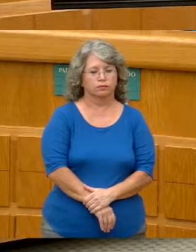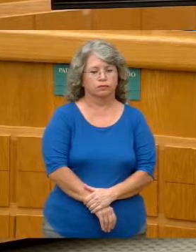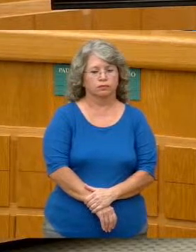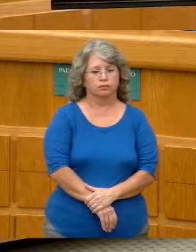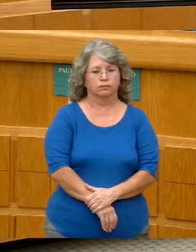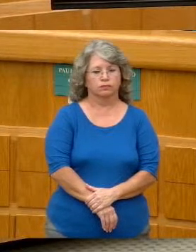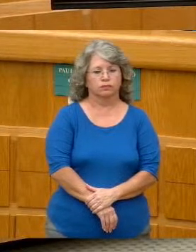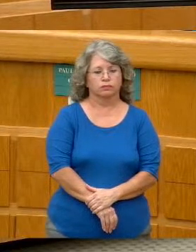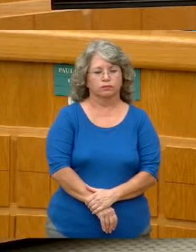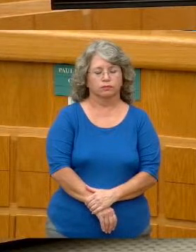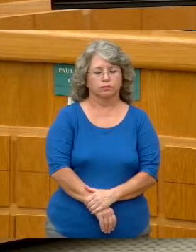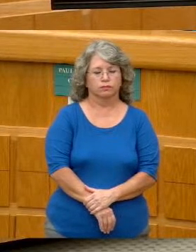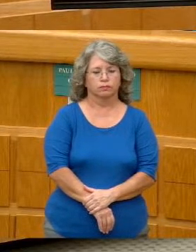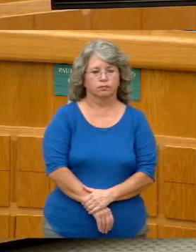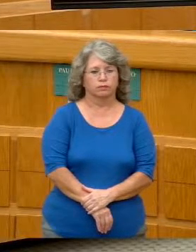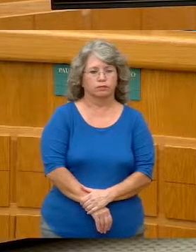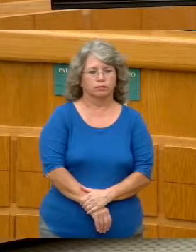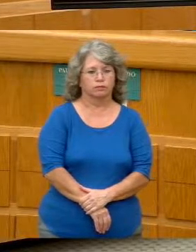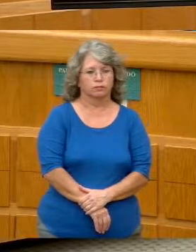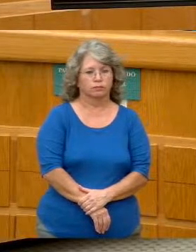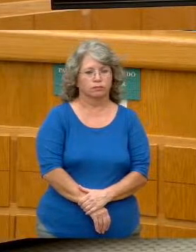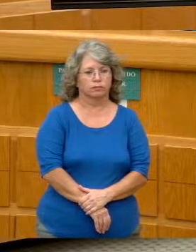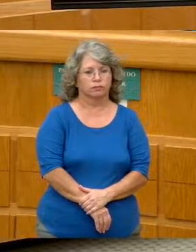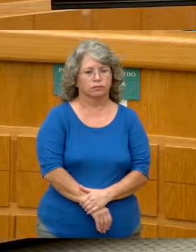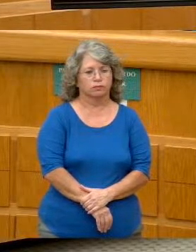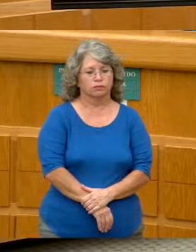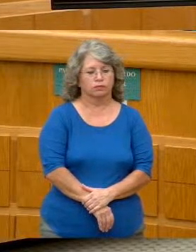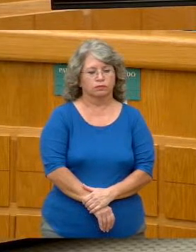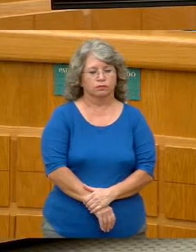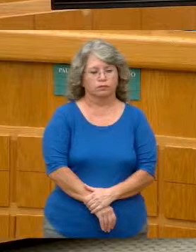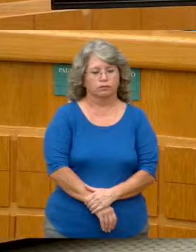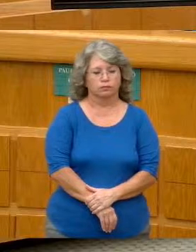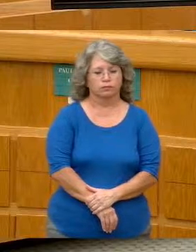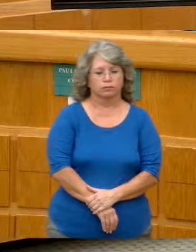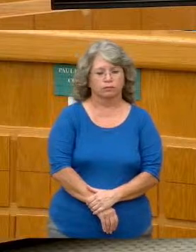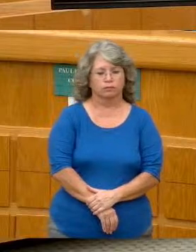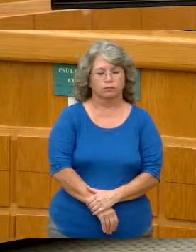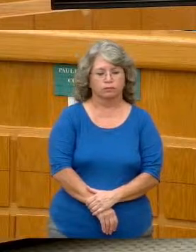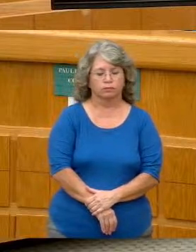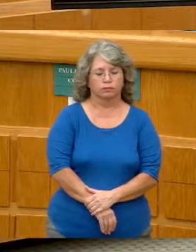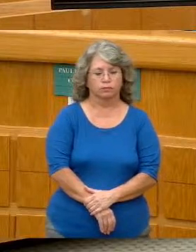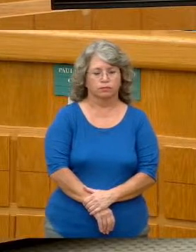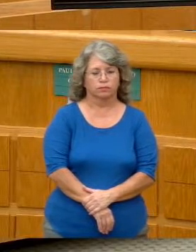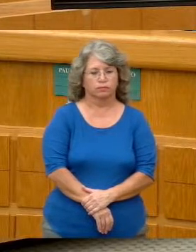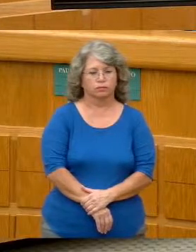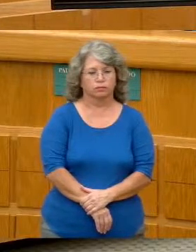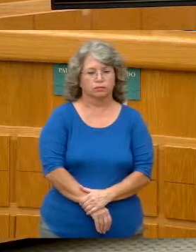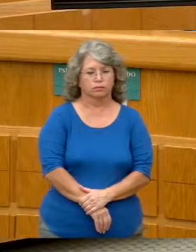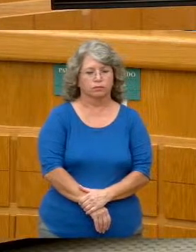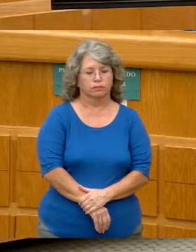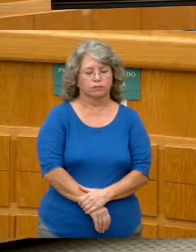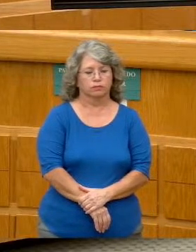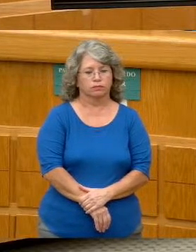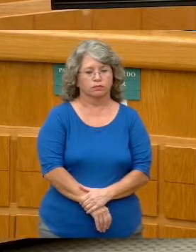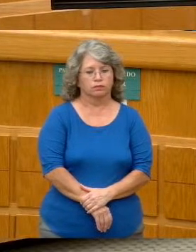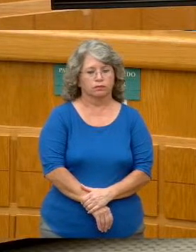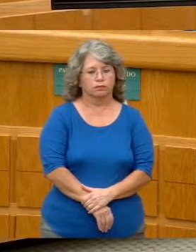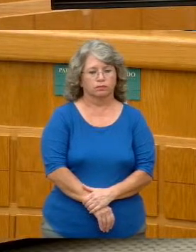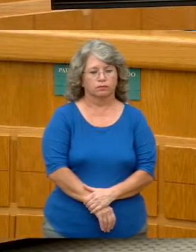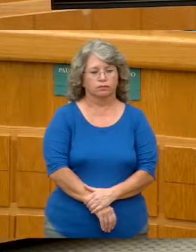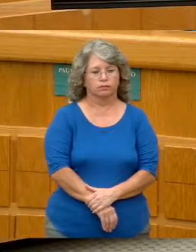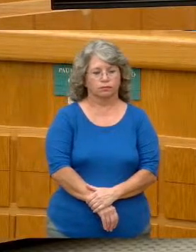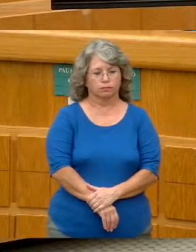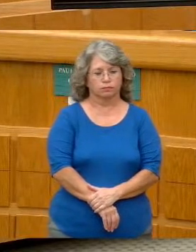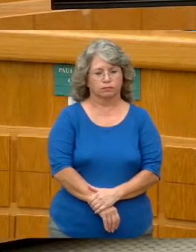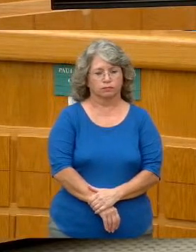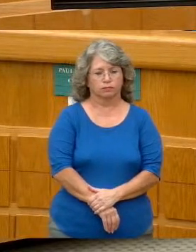celulares, posiblemente por el regreso a clases virtuales. El radio de transmisión es de 0.9. Los esfuerzos por reducir esta transmisión deben de